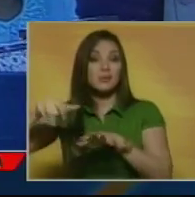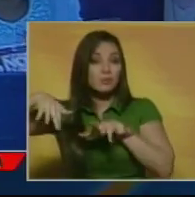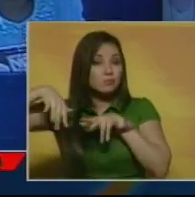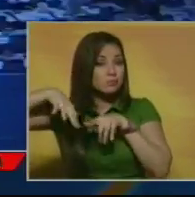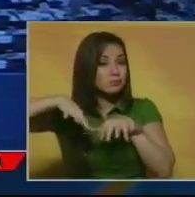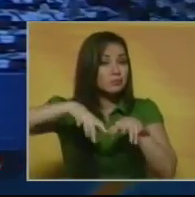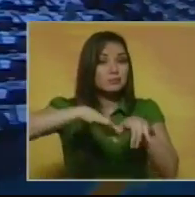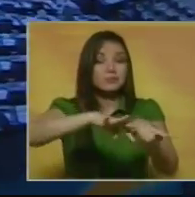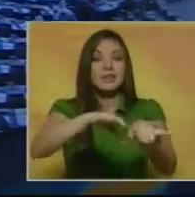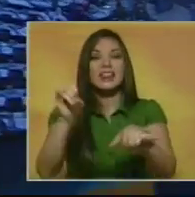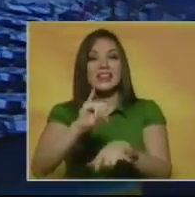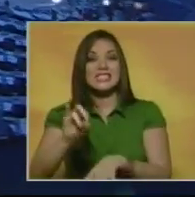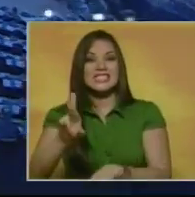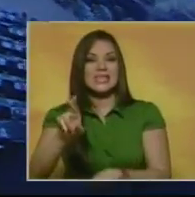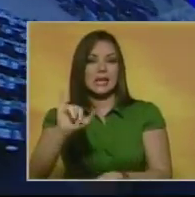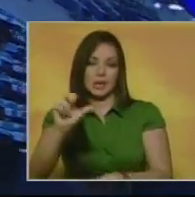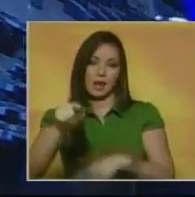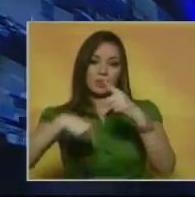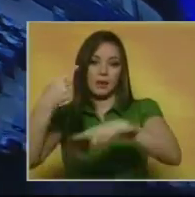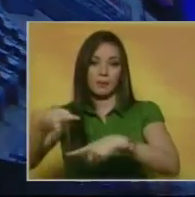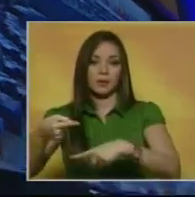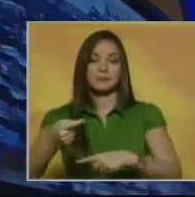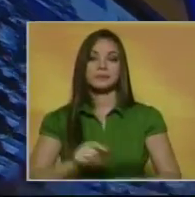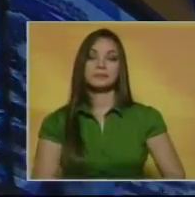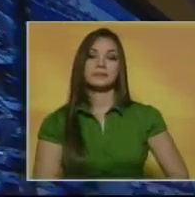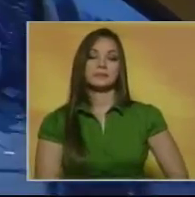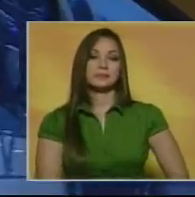de refugiados sirios. Los detalles al regreso.